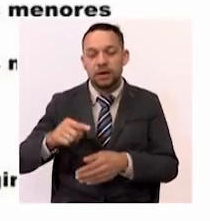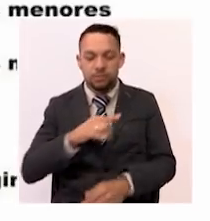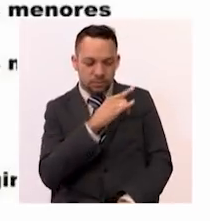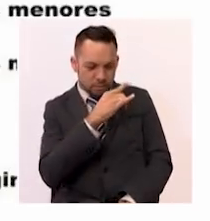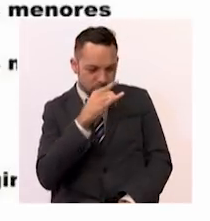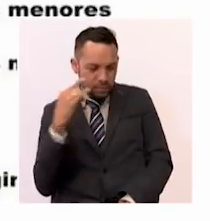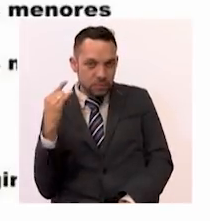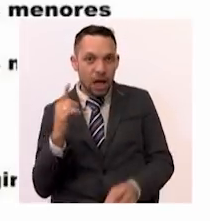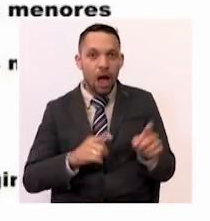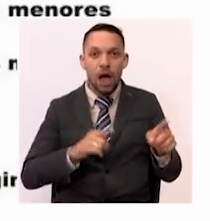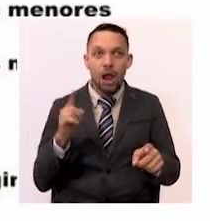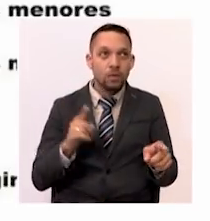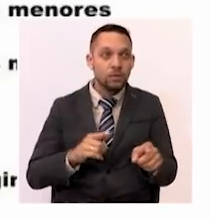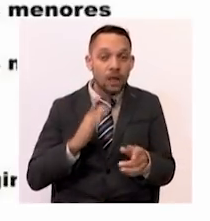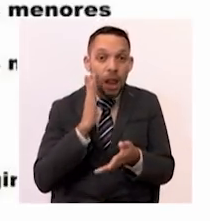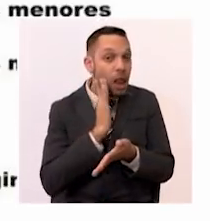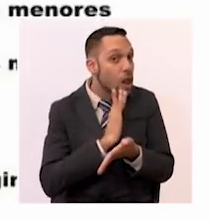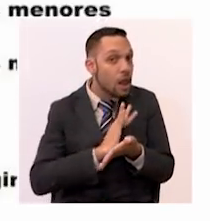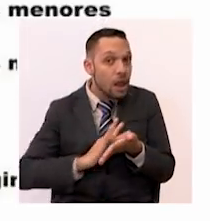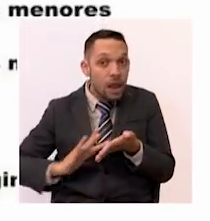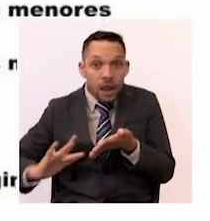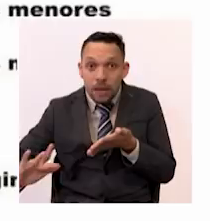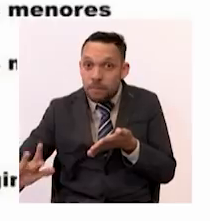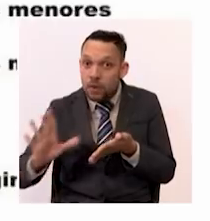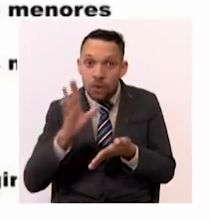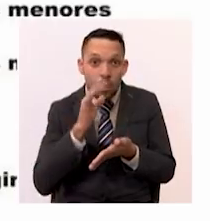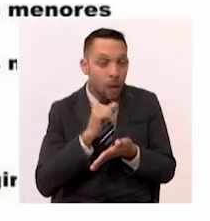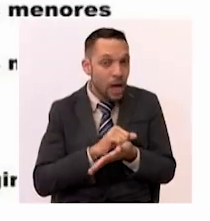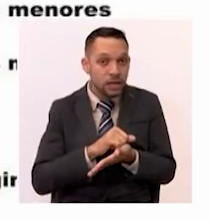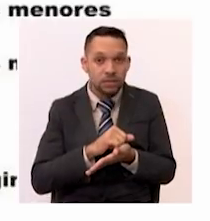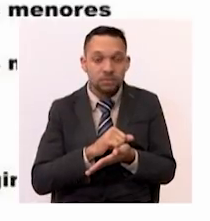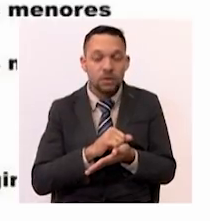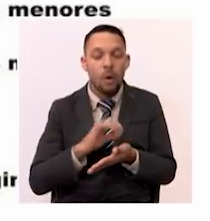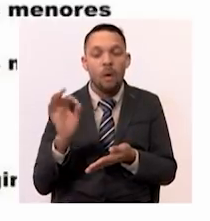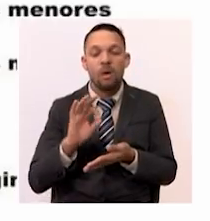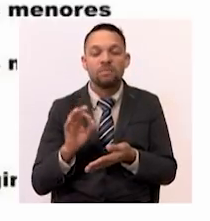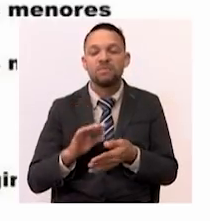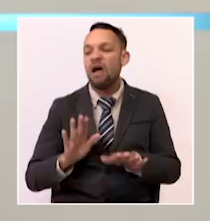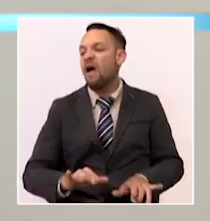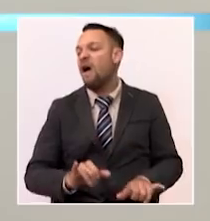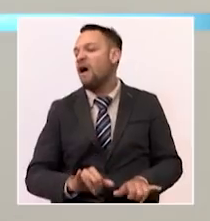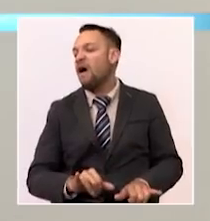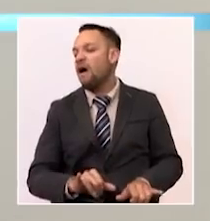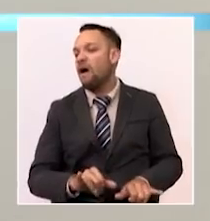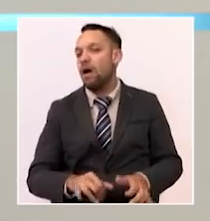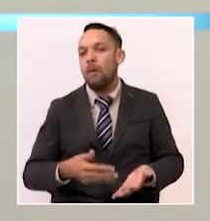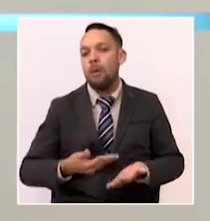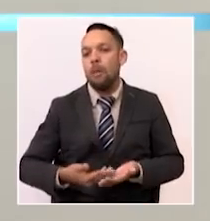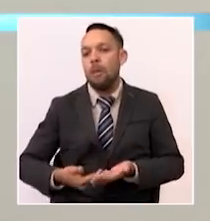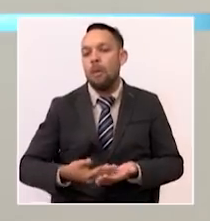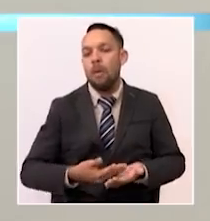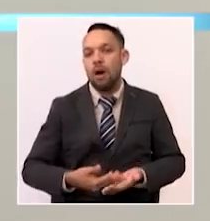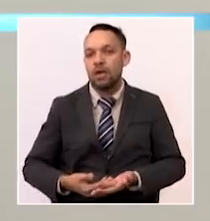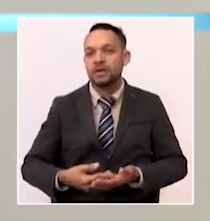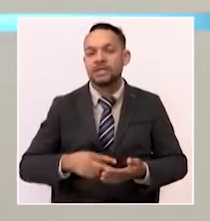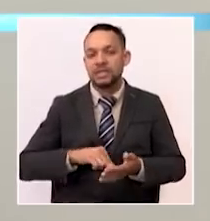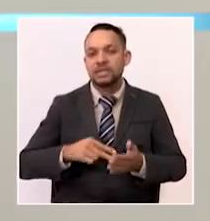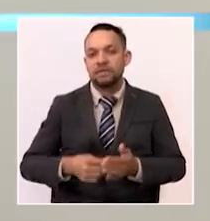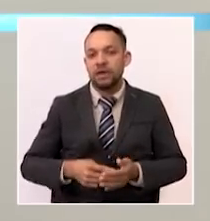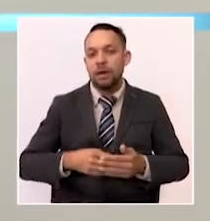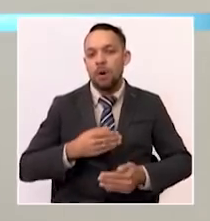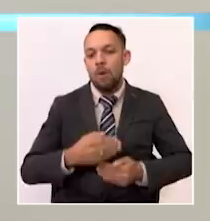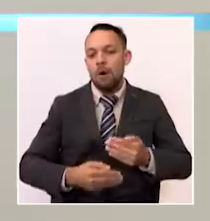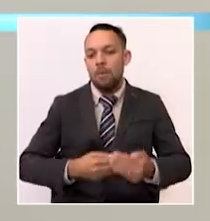no limpian bien esta zona o no se secan bien en esta zona, las pacientes acumulan ese olor a humedad porque son esas bacterias que están